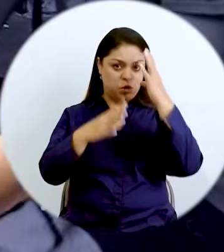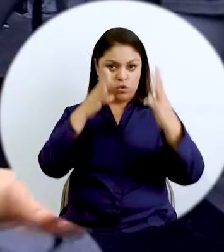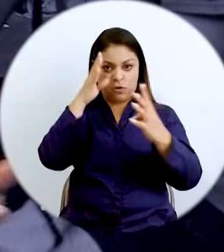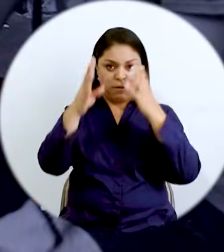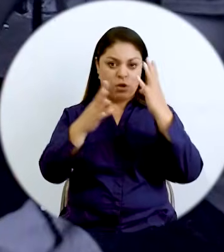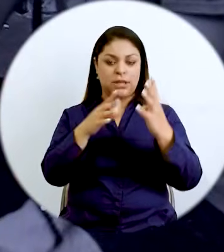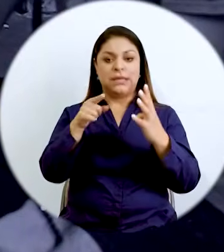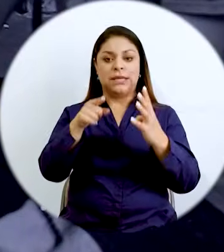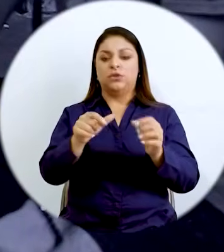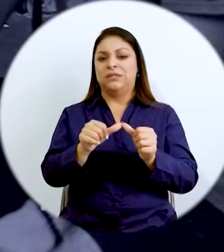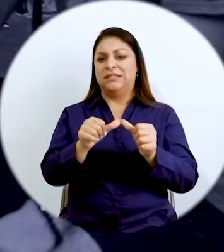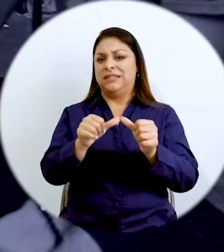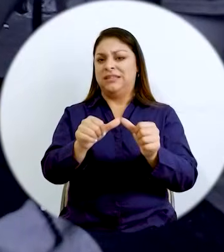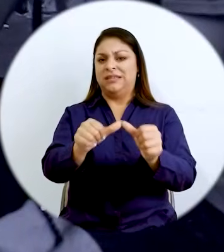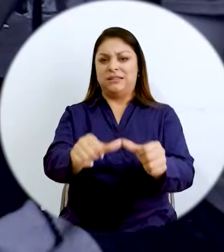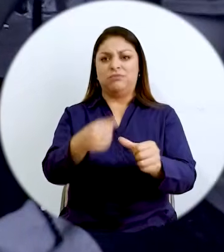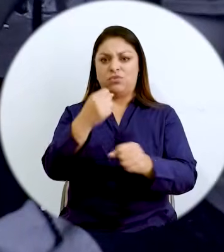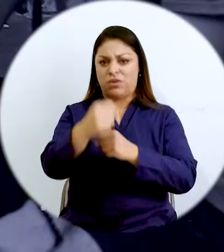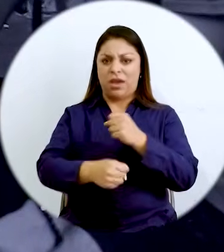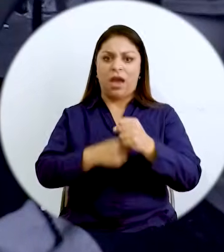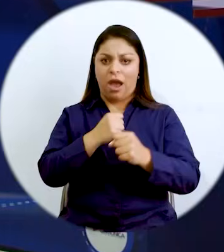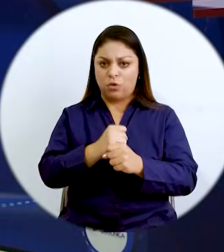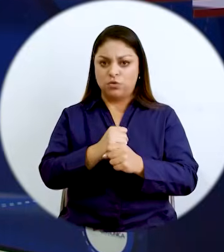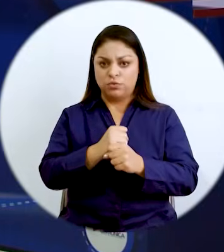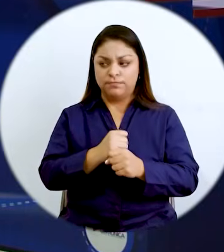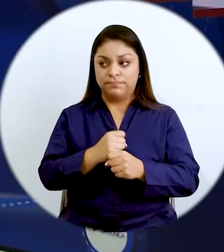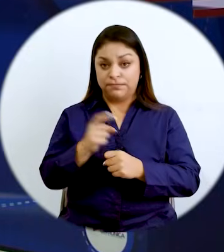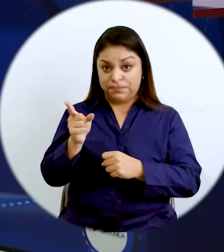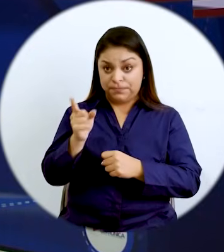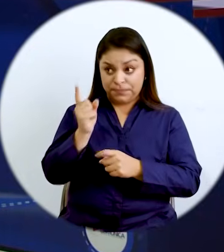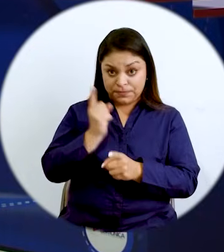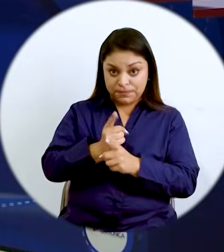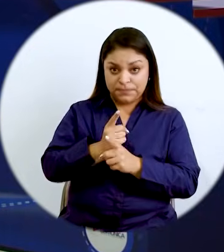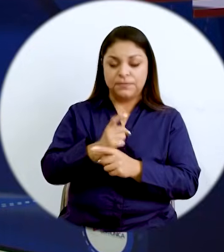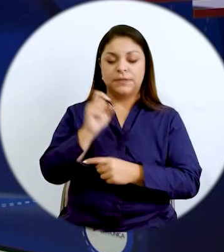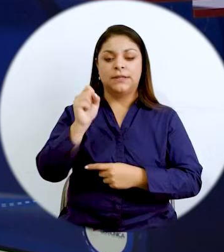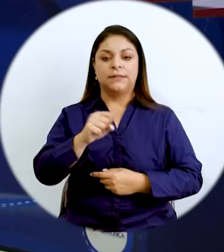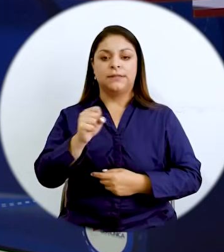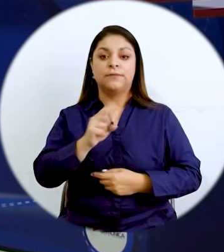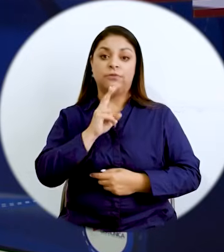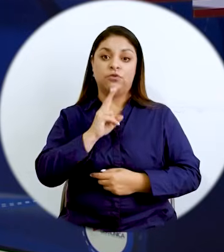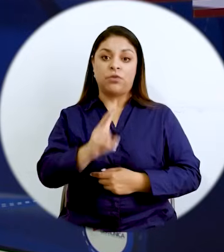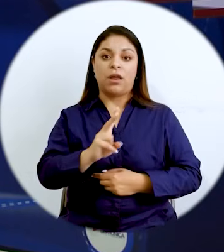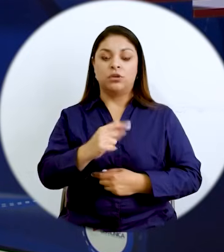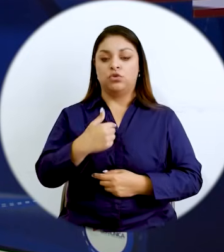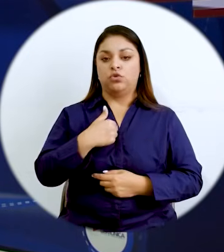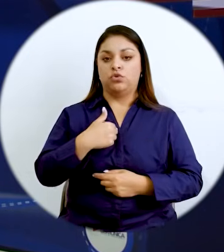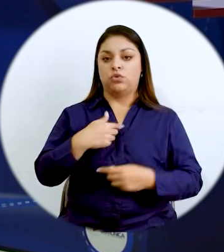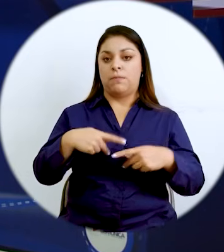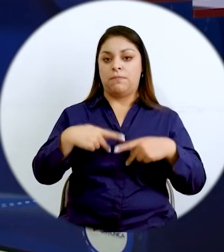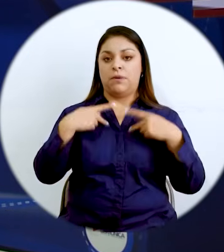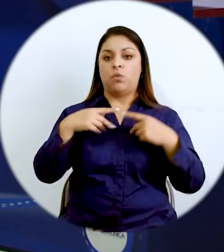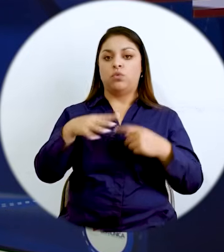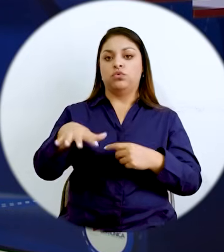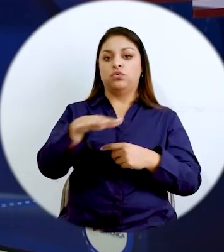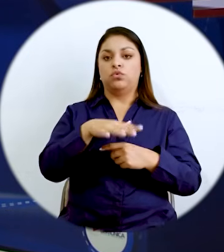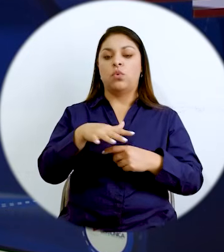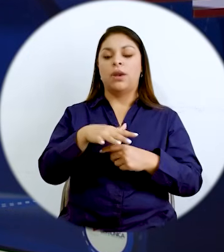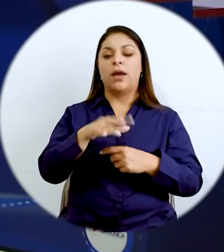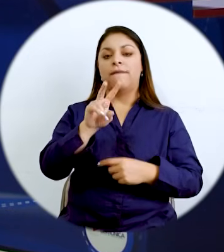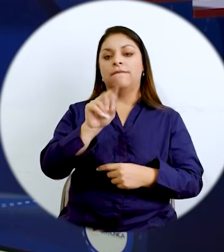y bueno, y lo sigue siendo a lo largo de los años. Así es, en realidad yo vivo en la zona de Barra Blanca, por